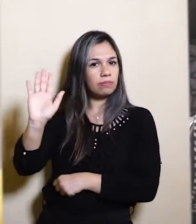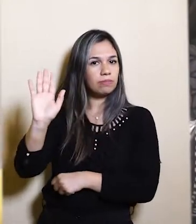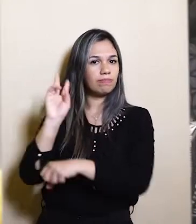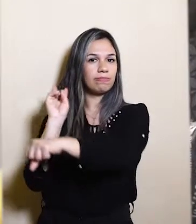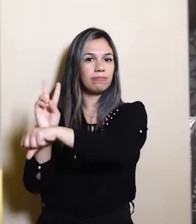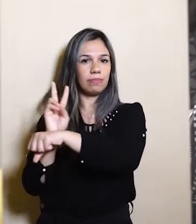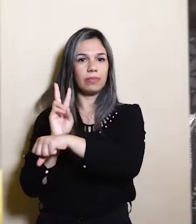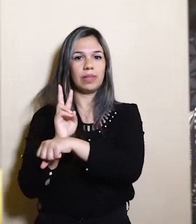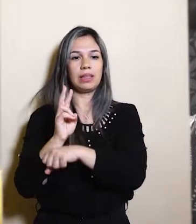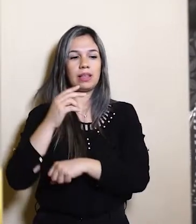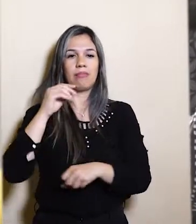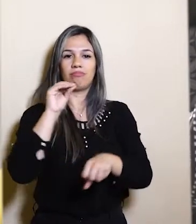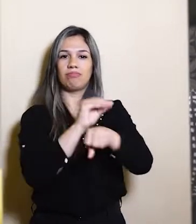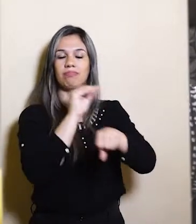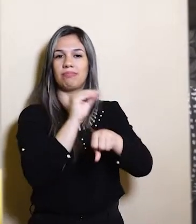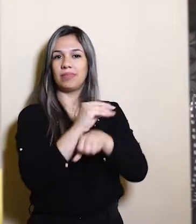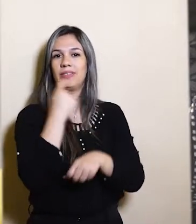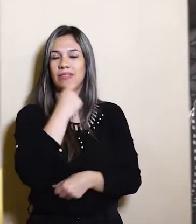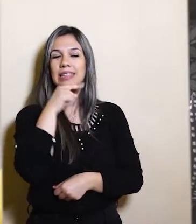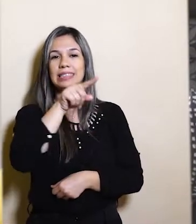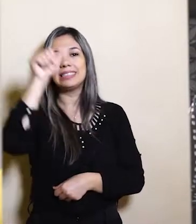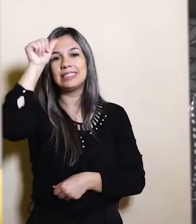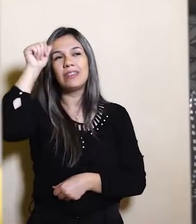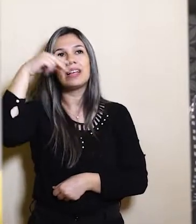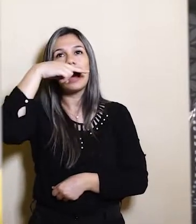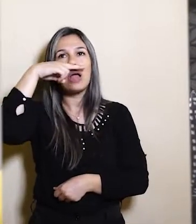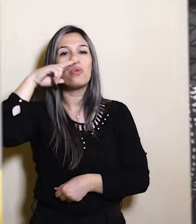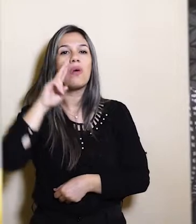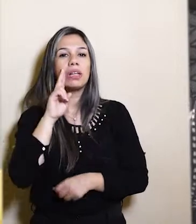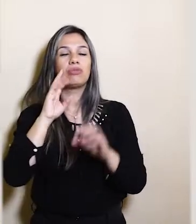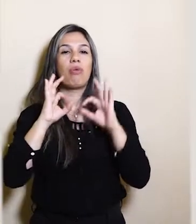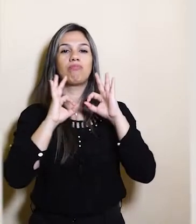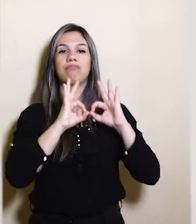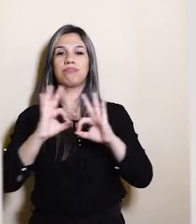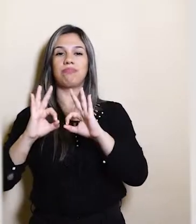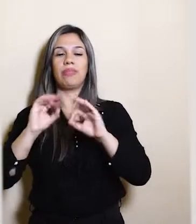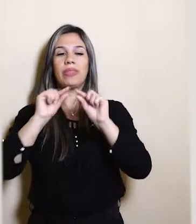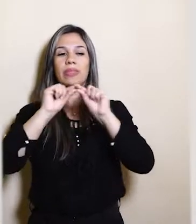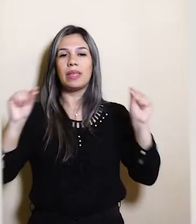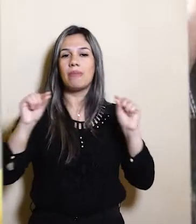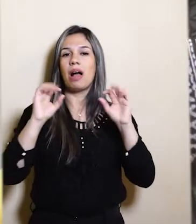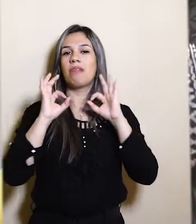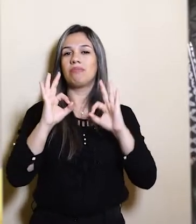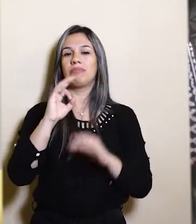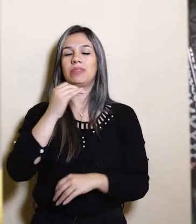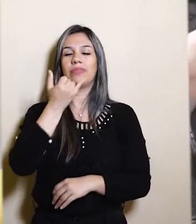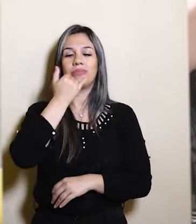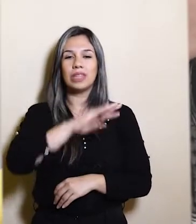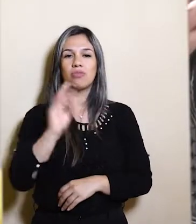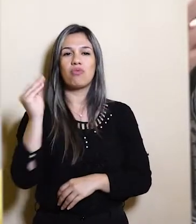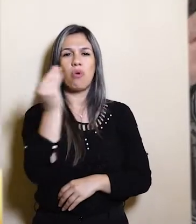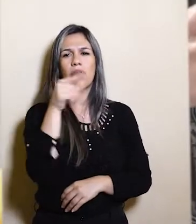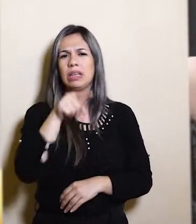está vinculado a algo que se conoce como la educación integral en sexualidad, que ha sido el tema